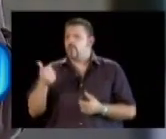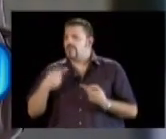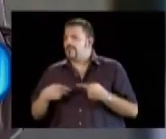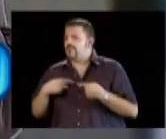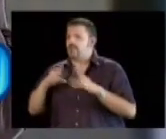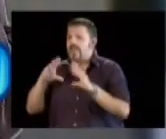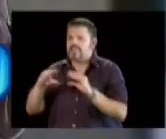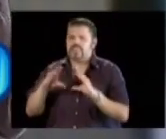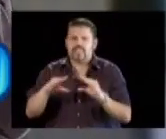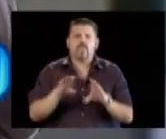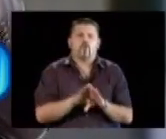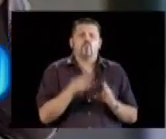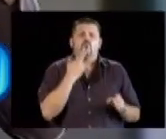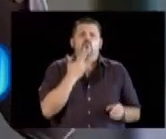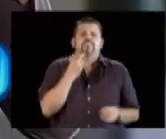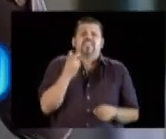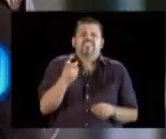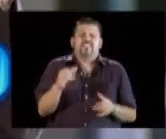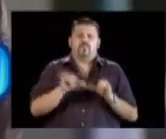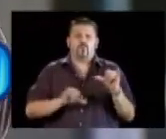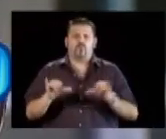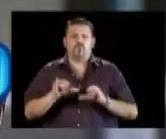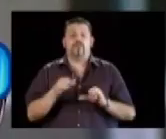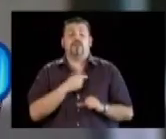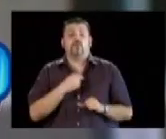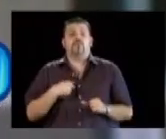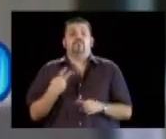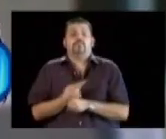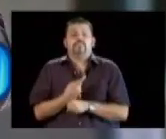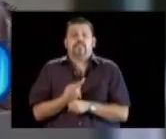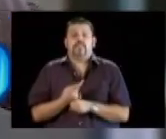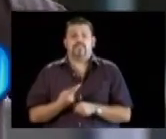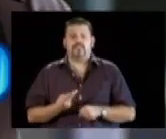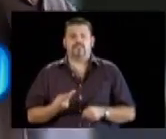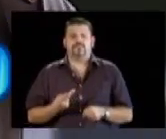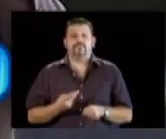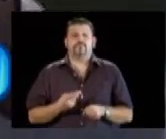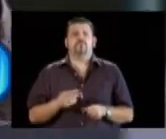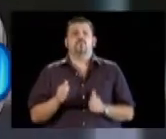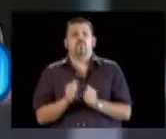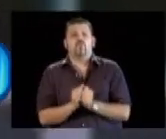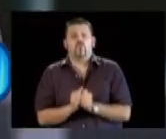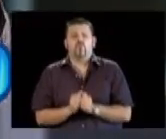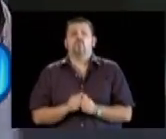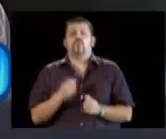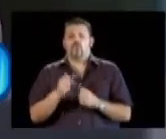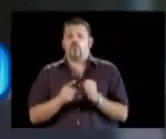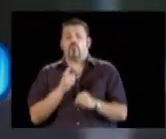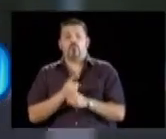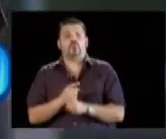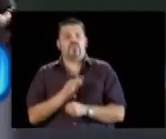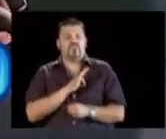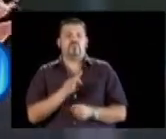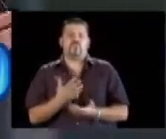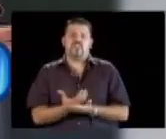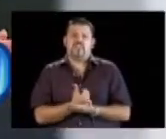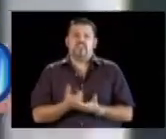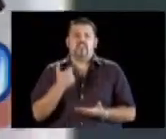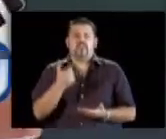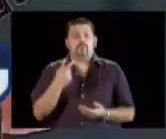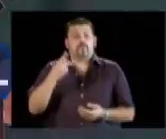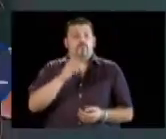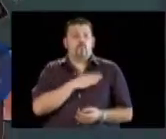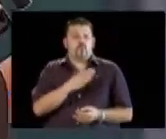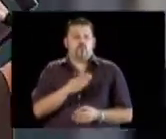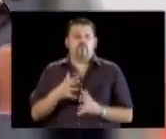entregar productos. Ese es lo que va a suceder con la oportunidad financiera. Y bueno, para Estados